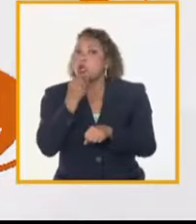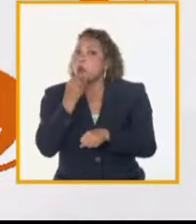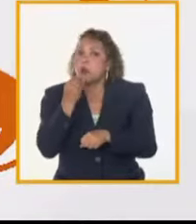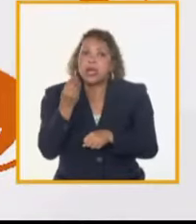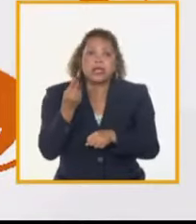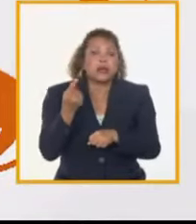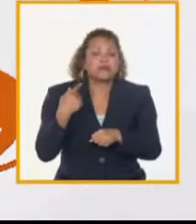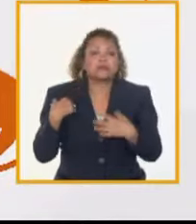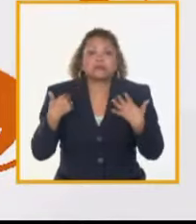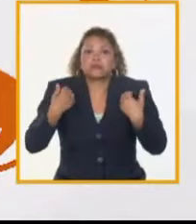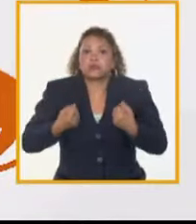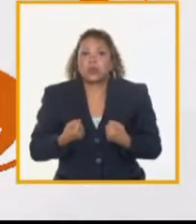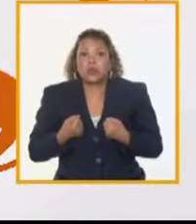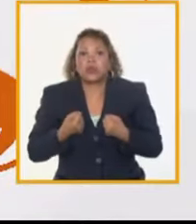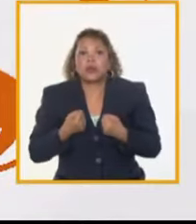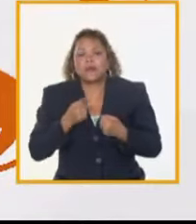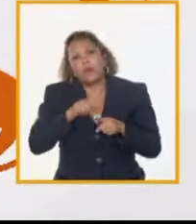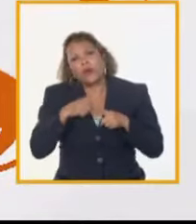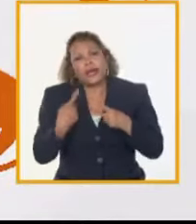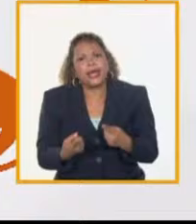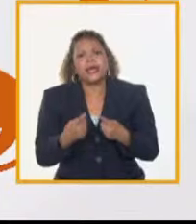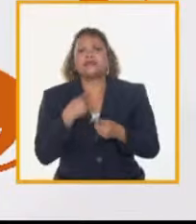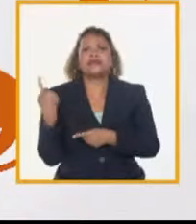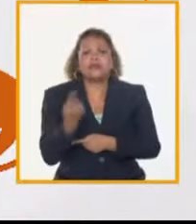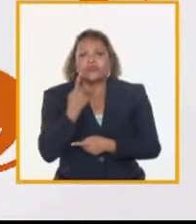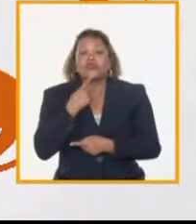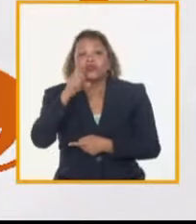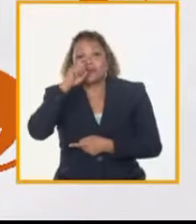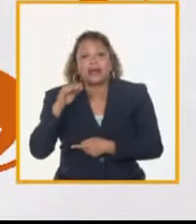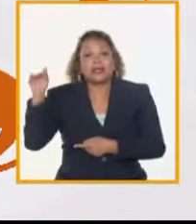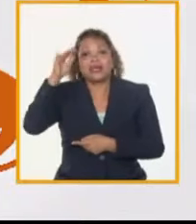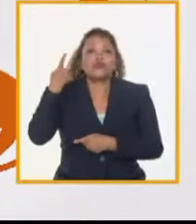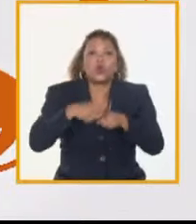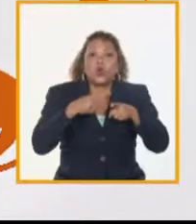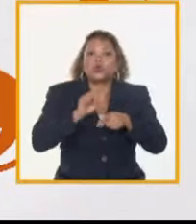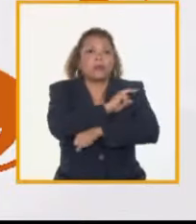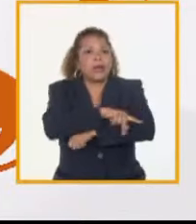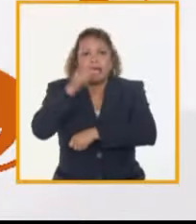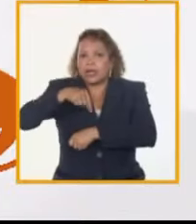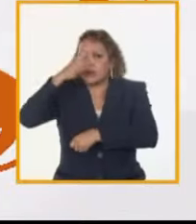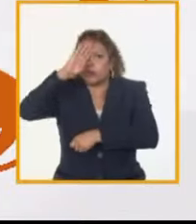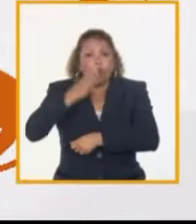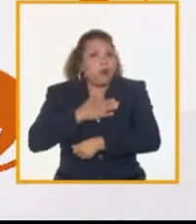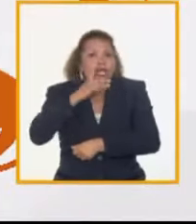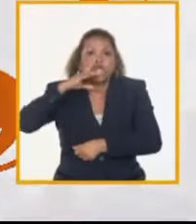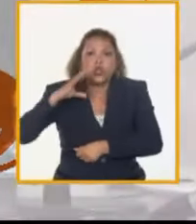coche. ¿Por qué? Si nosotros estamos en la tercera edad, eso es en otro país, aquí no.